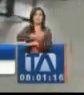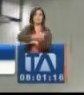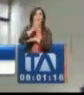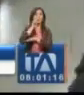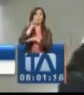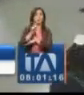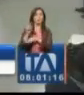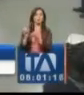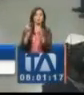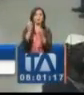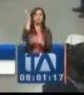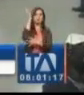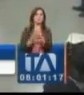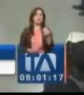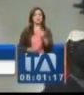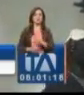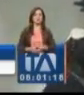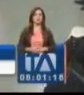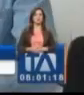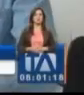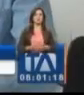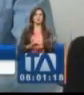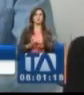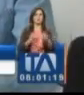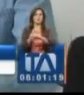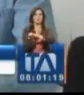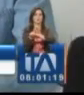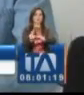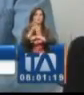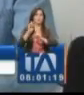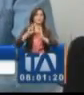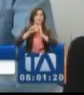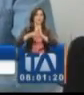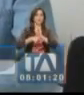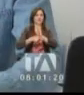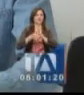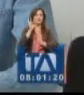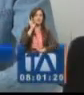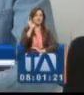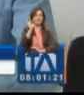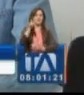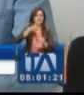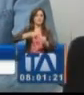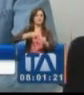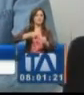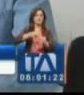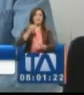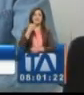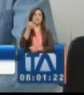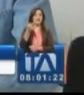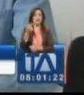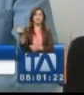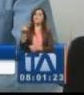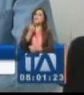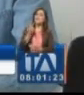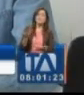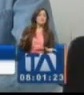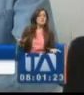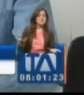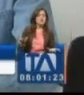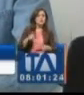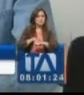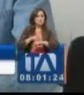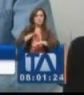prueba la organización falló. Tuve que esperar 1 hora y 20 minutos para poder dar esa prueba. Y nos dijeron claramente que nos iban a dar el